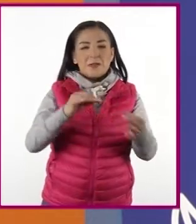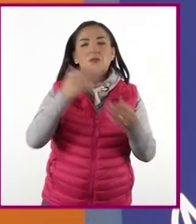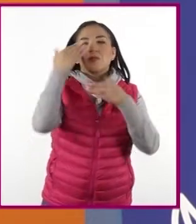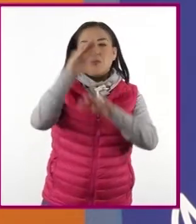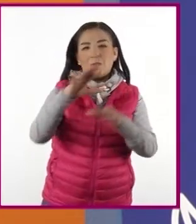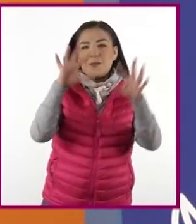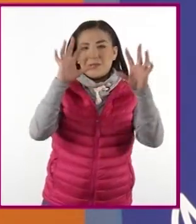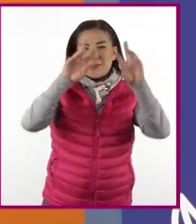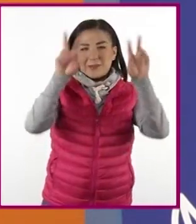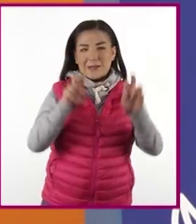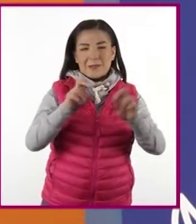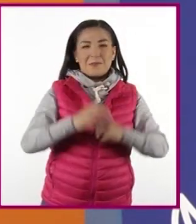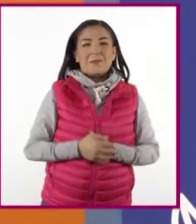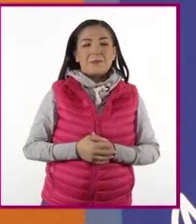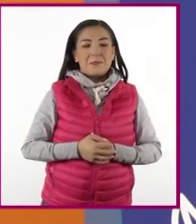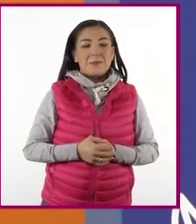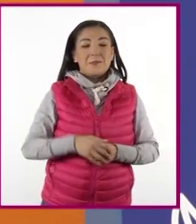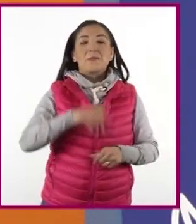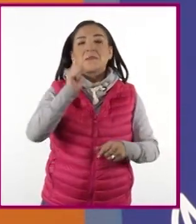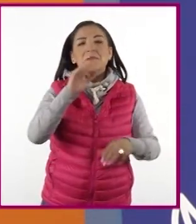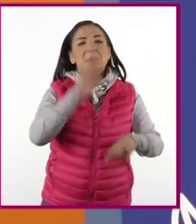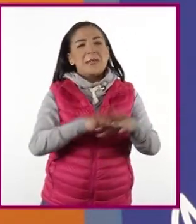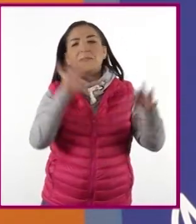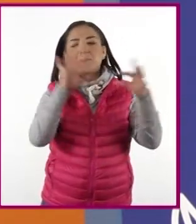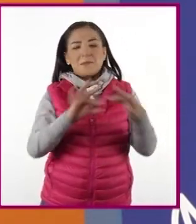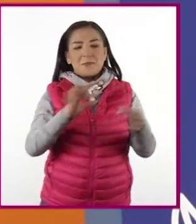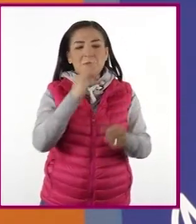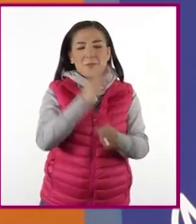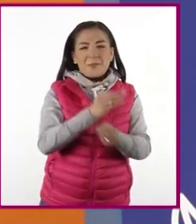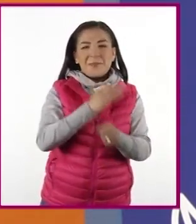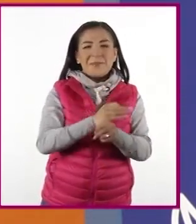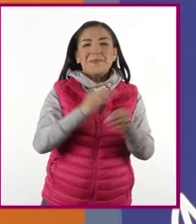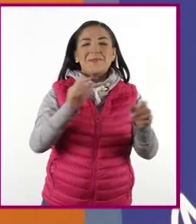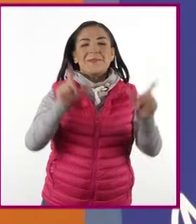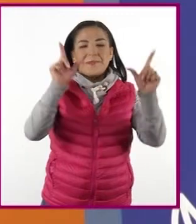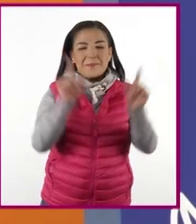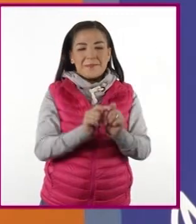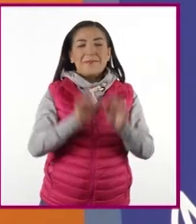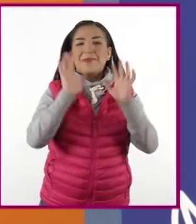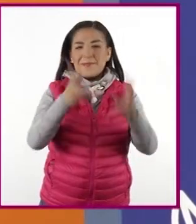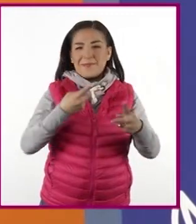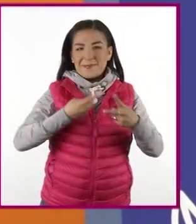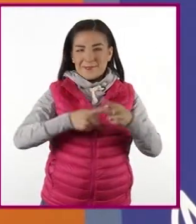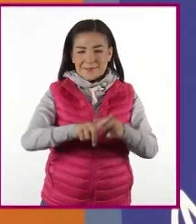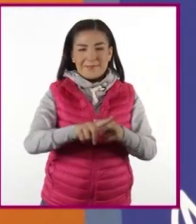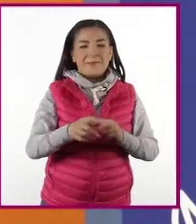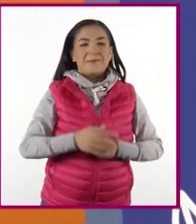del tema. Sin más que agregar a esta pequeña introducción, comencemos.